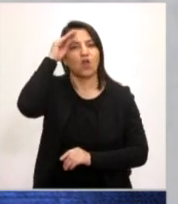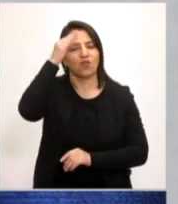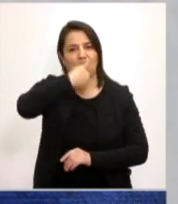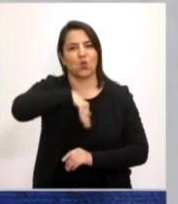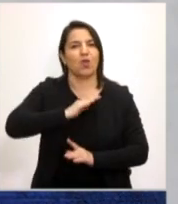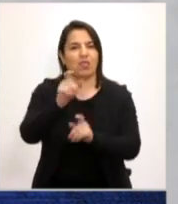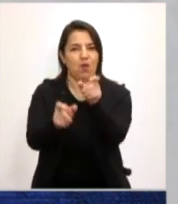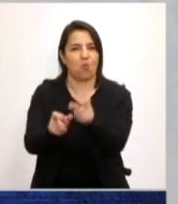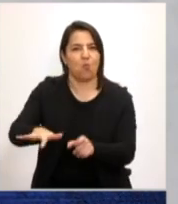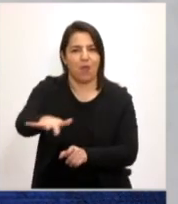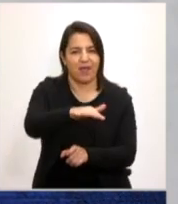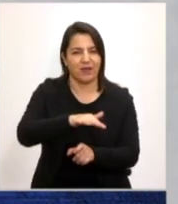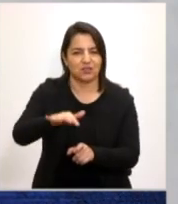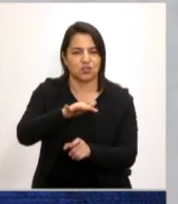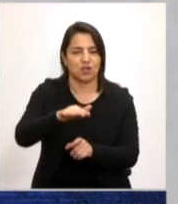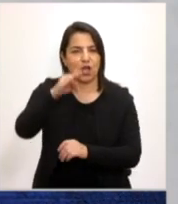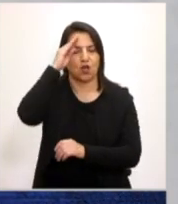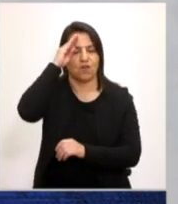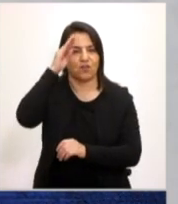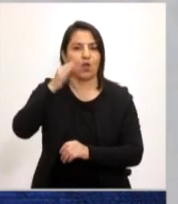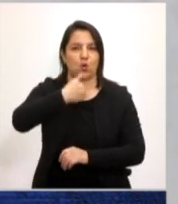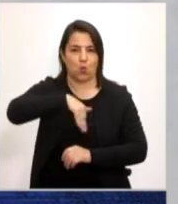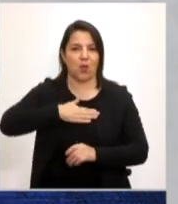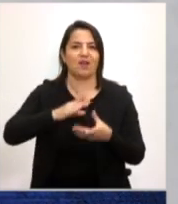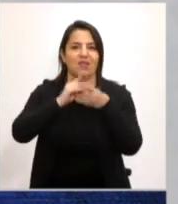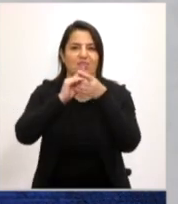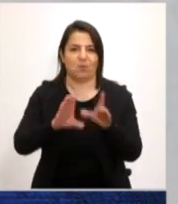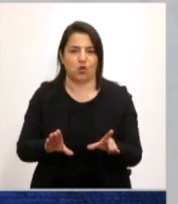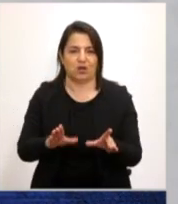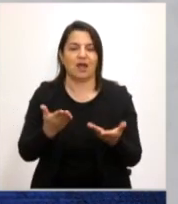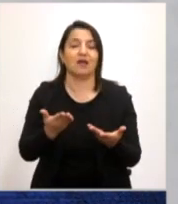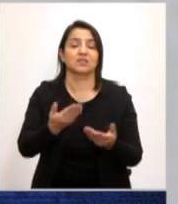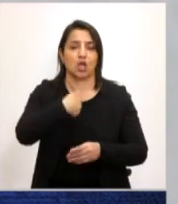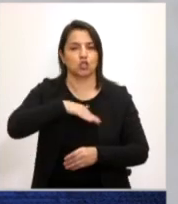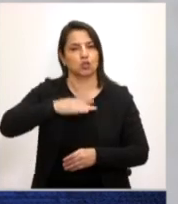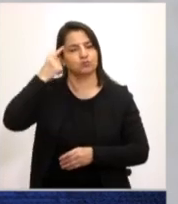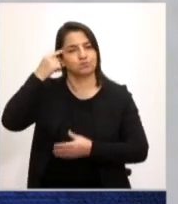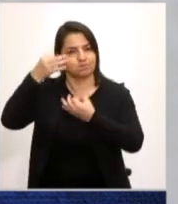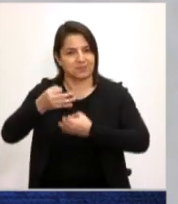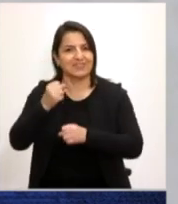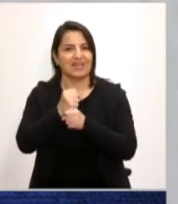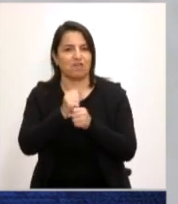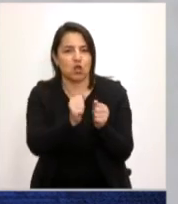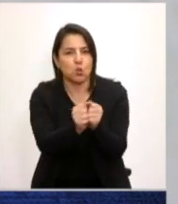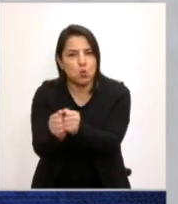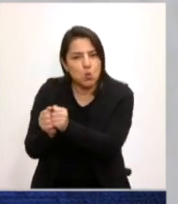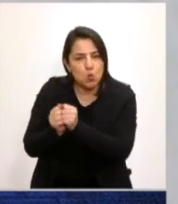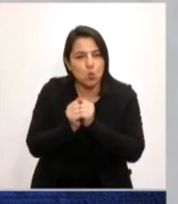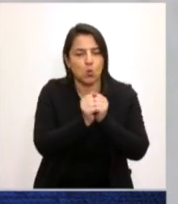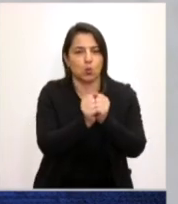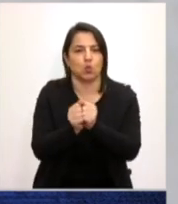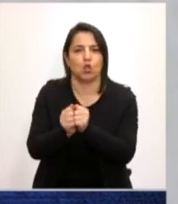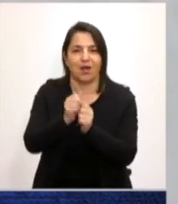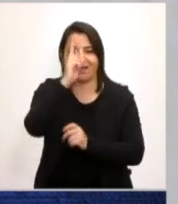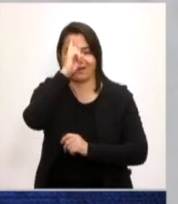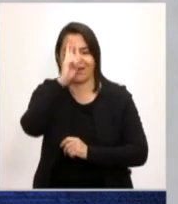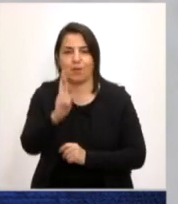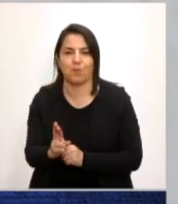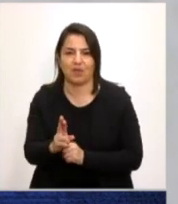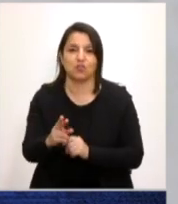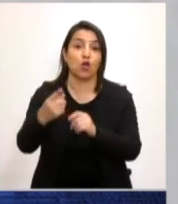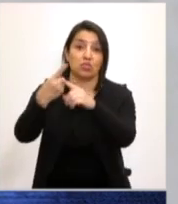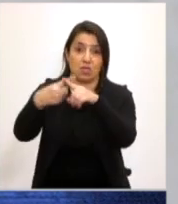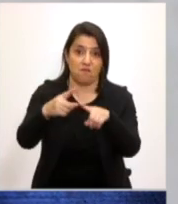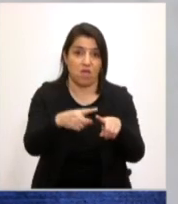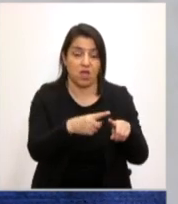pueblo y confío en nuestra democracia. Estoy convencida que trabajando juntos y juntas, con respeto por nuestras